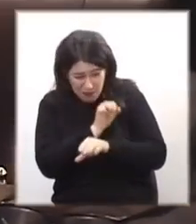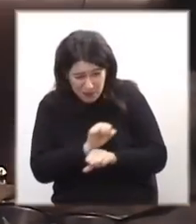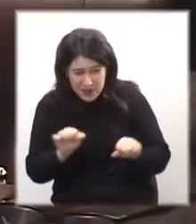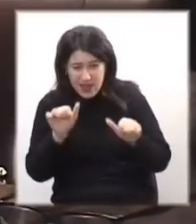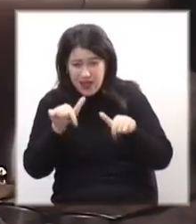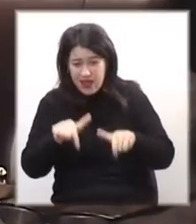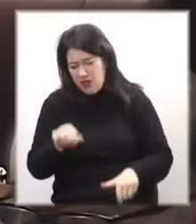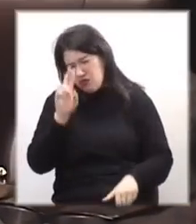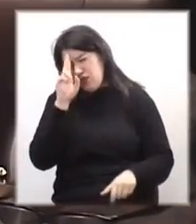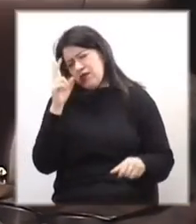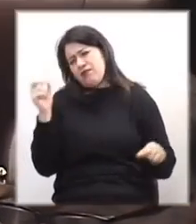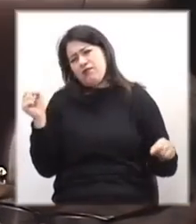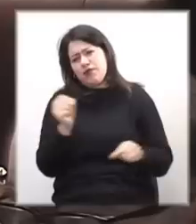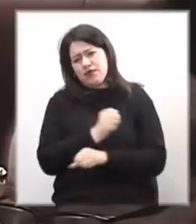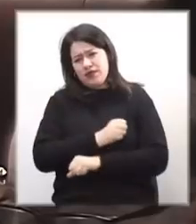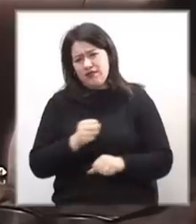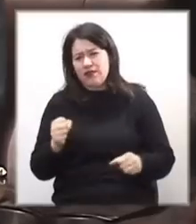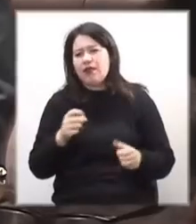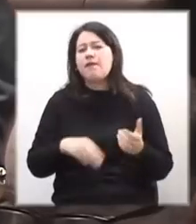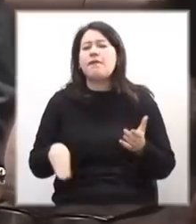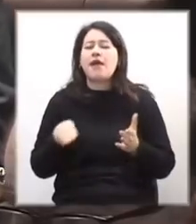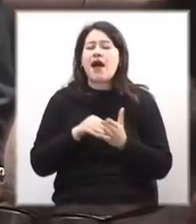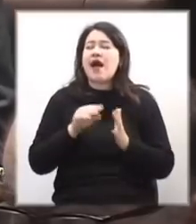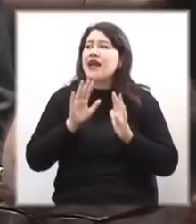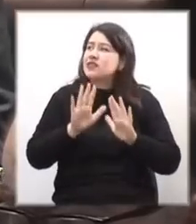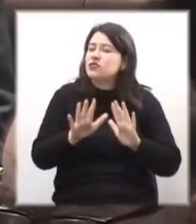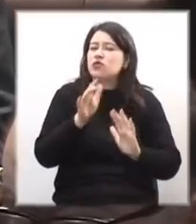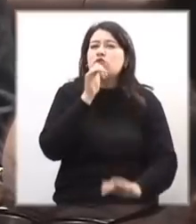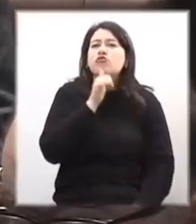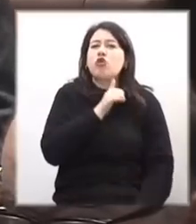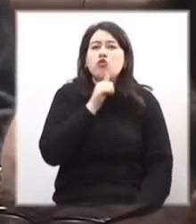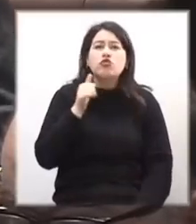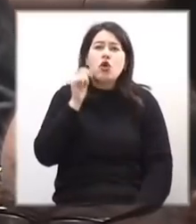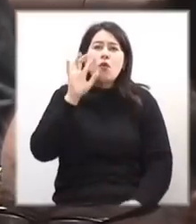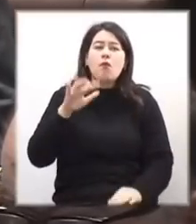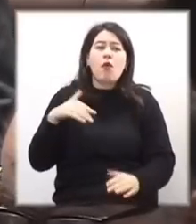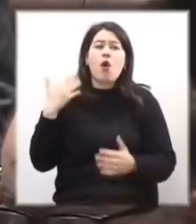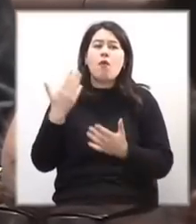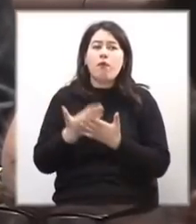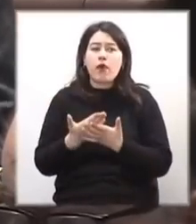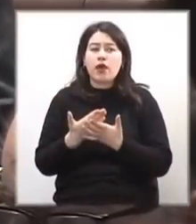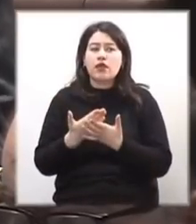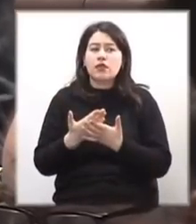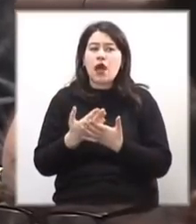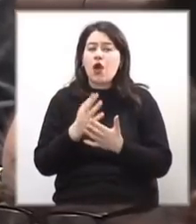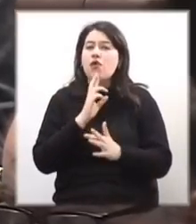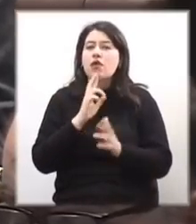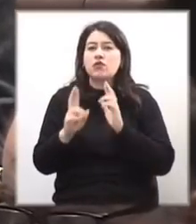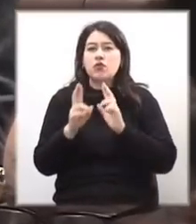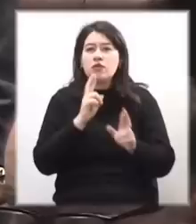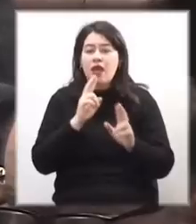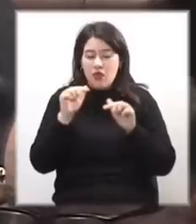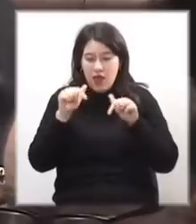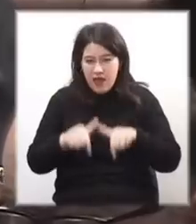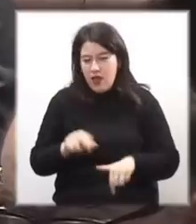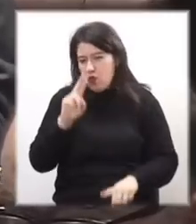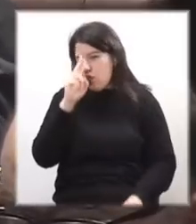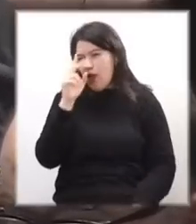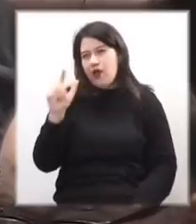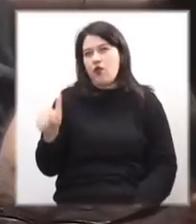aquí, ni que eso tenga ningún tipo de solución y propuesta concreta o resultado concreto en nuestro